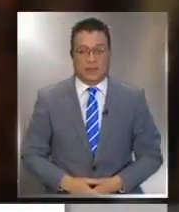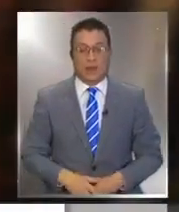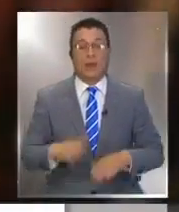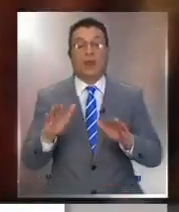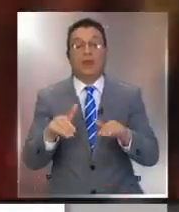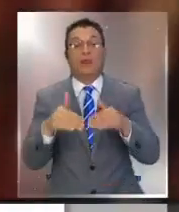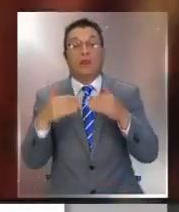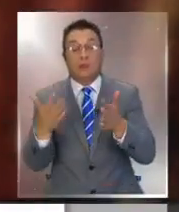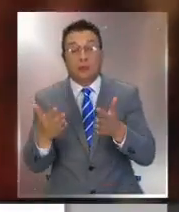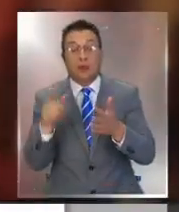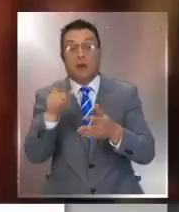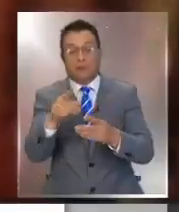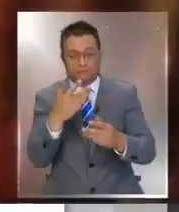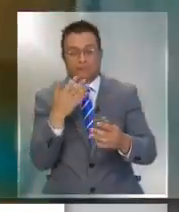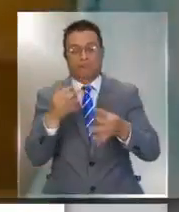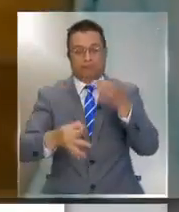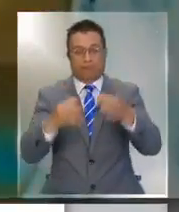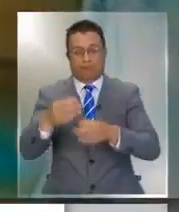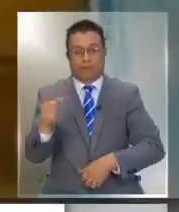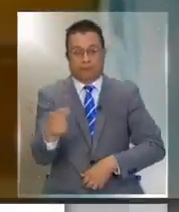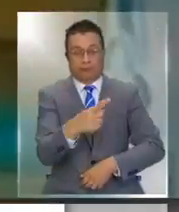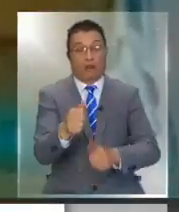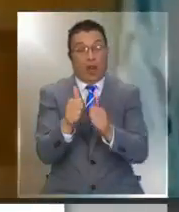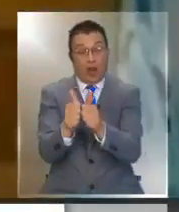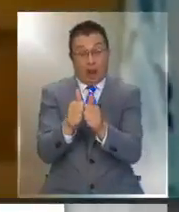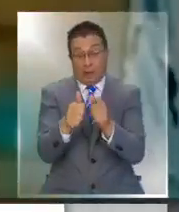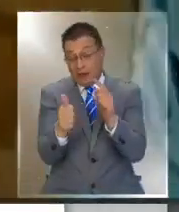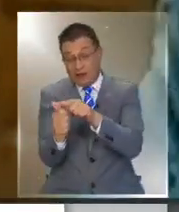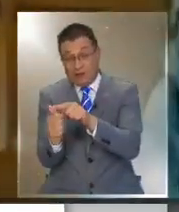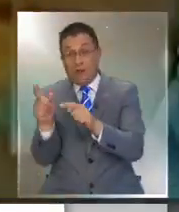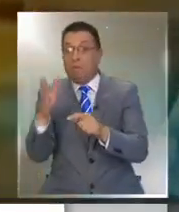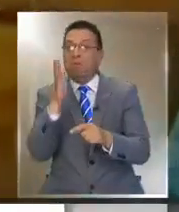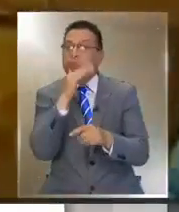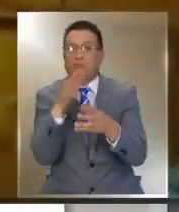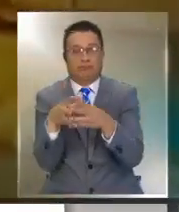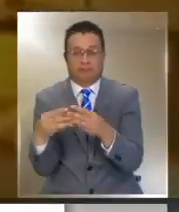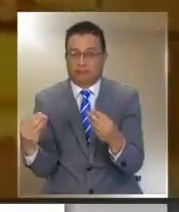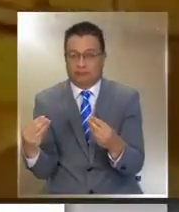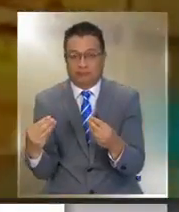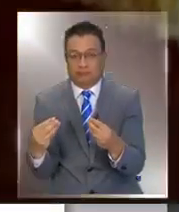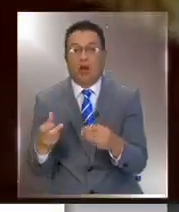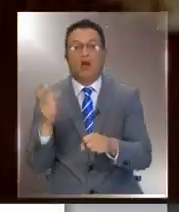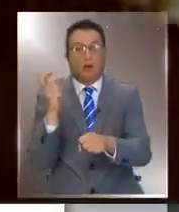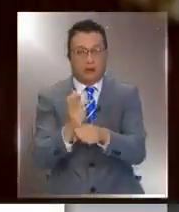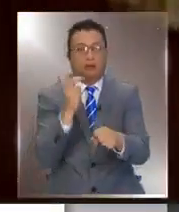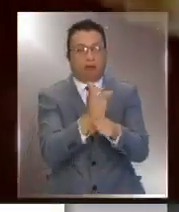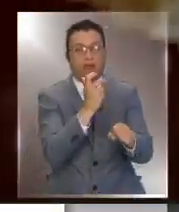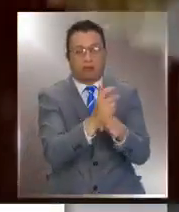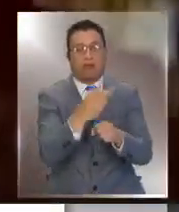Finalmente, Yanier enfrentó a la justicia, mientras que su compañero no ha sido capturado. Seguidilla de asaltos con